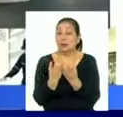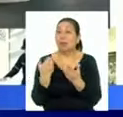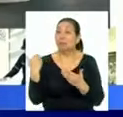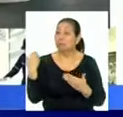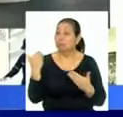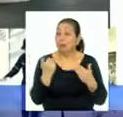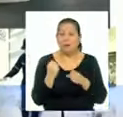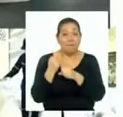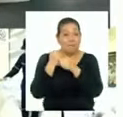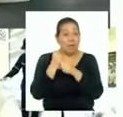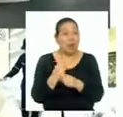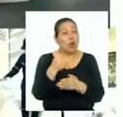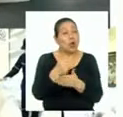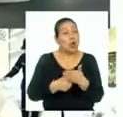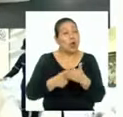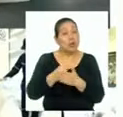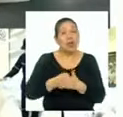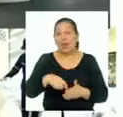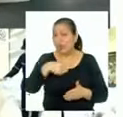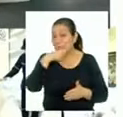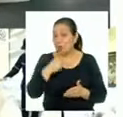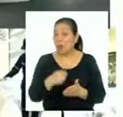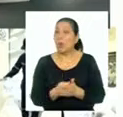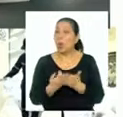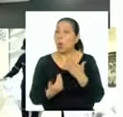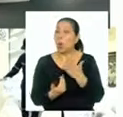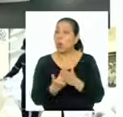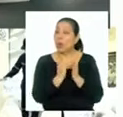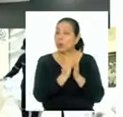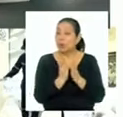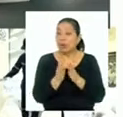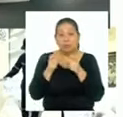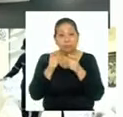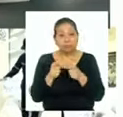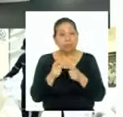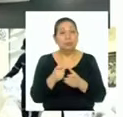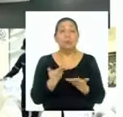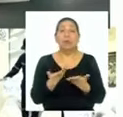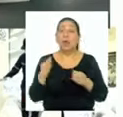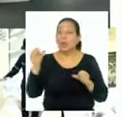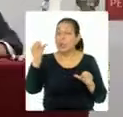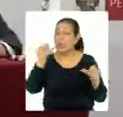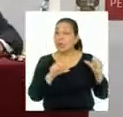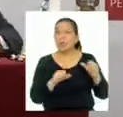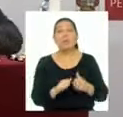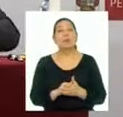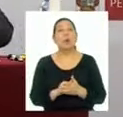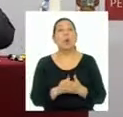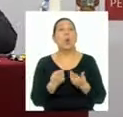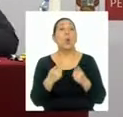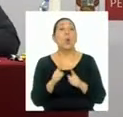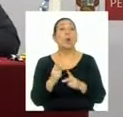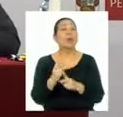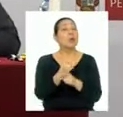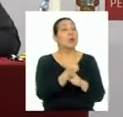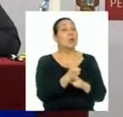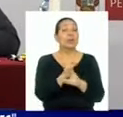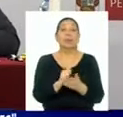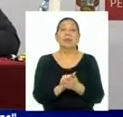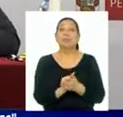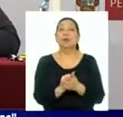contribuirá a fortalecer la lucha contra las drogas ilícitas mediante una nueva estrategia de control de insumos químicos. En cuanto a seguridad